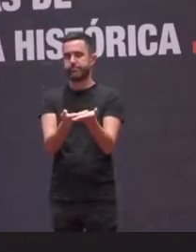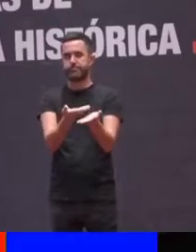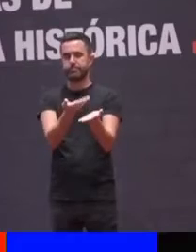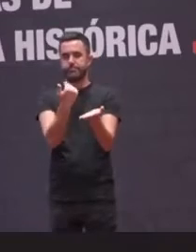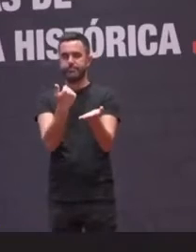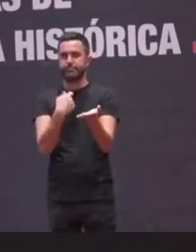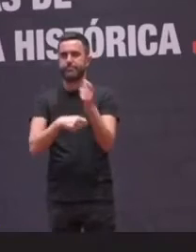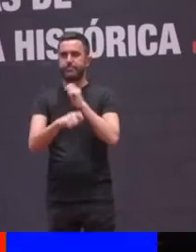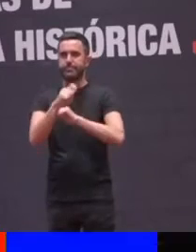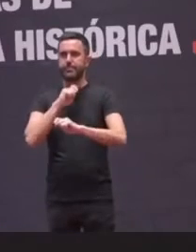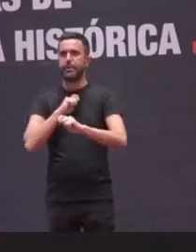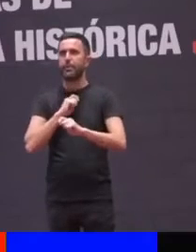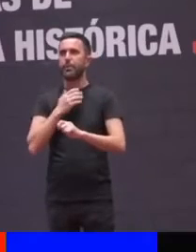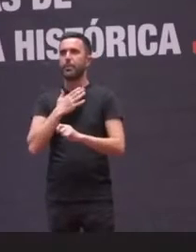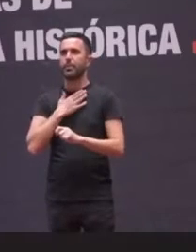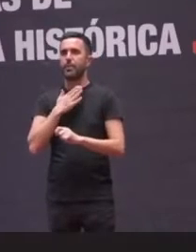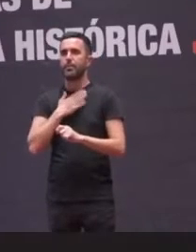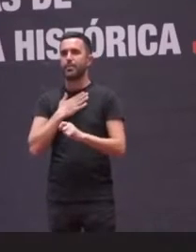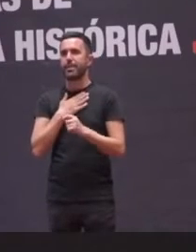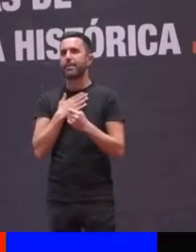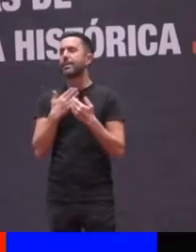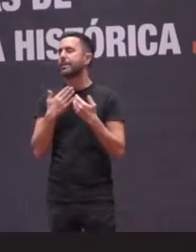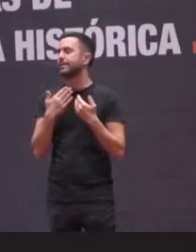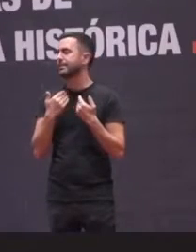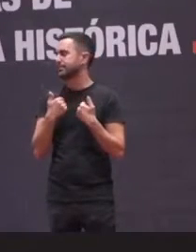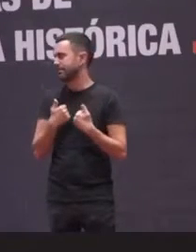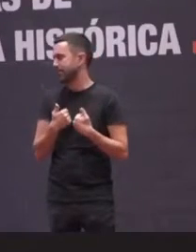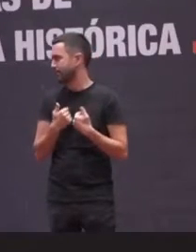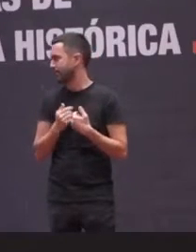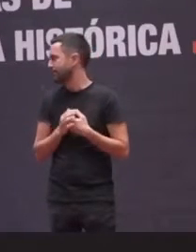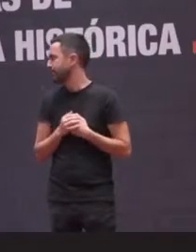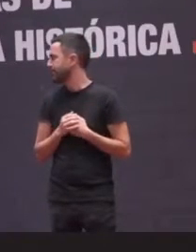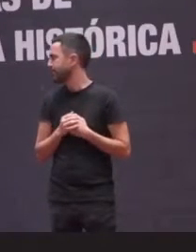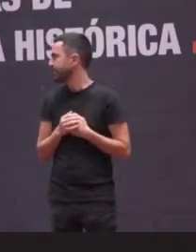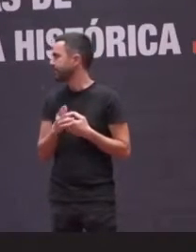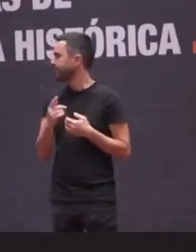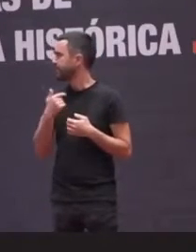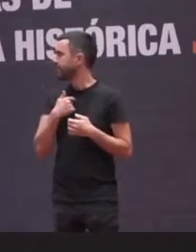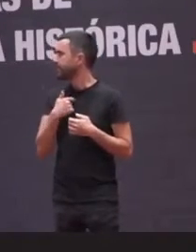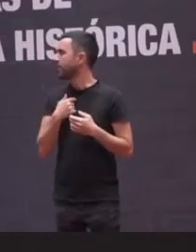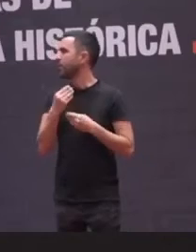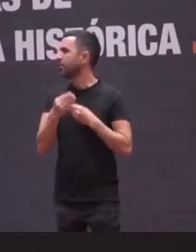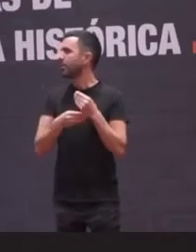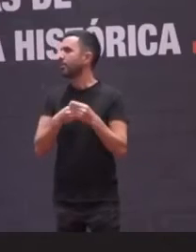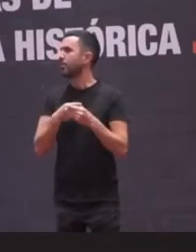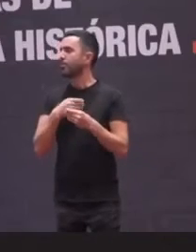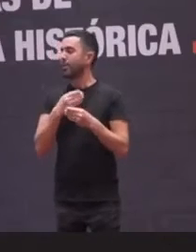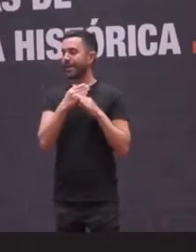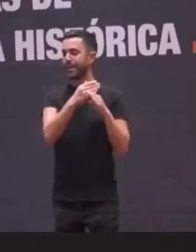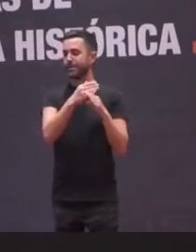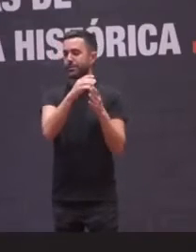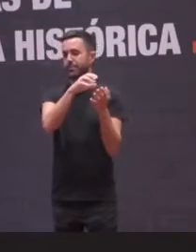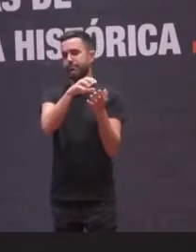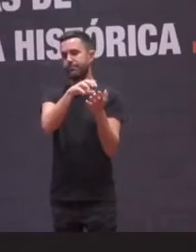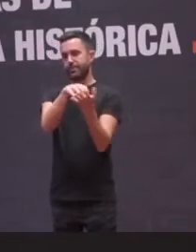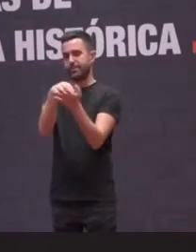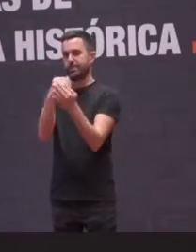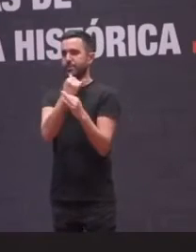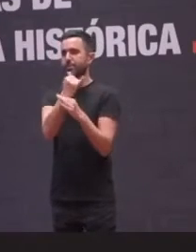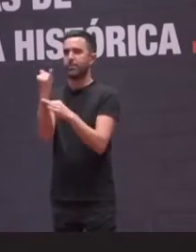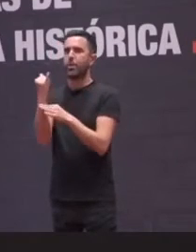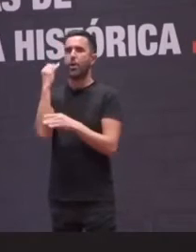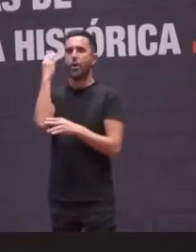meu. E iso só pode plantear o demandante. Digo isto porque o resto de institucións que participaron, Concello de Coruña, Concello de